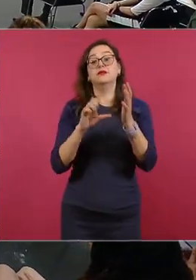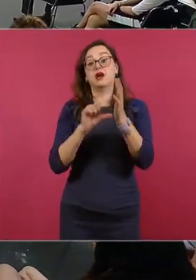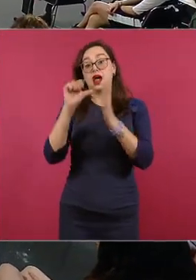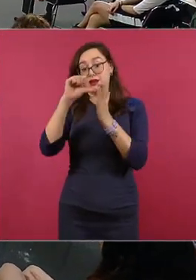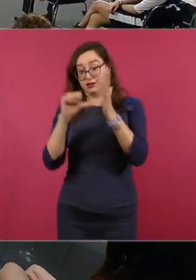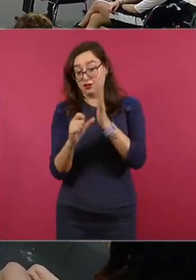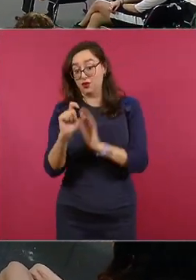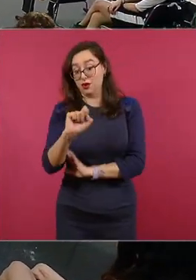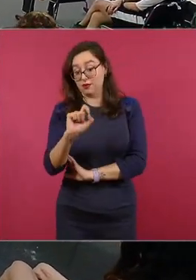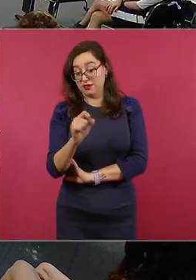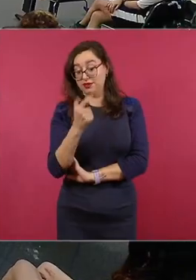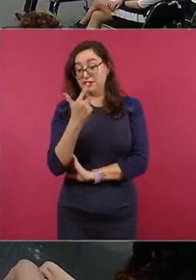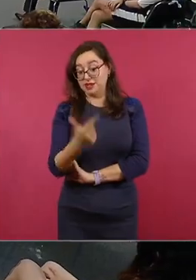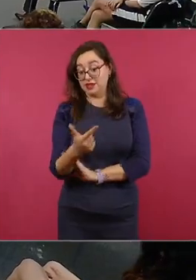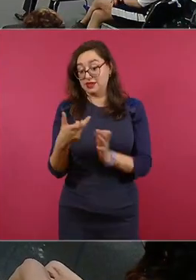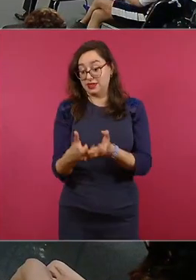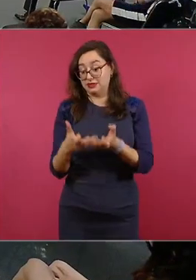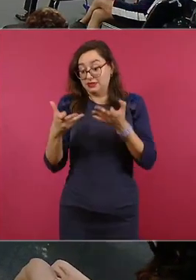mercado.